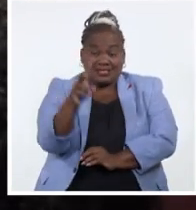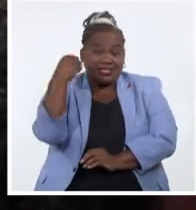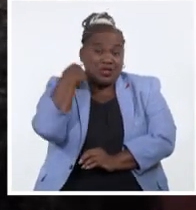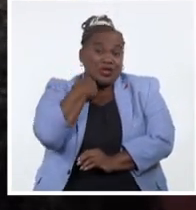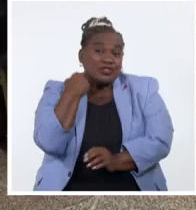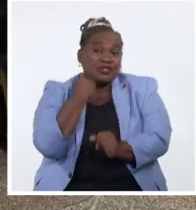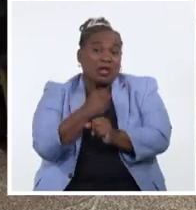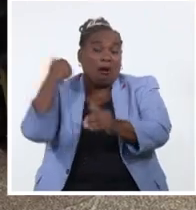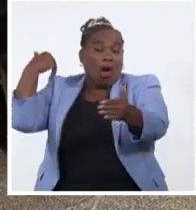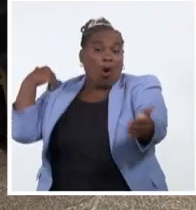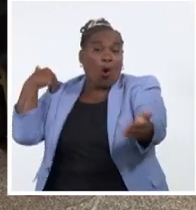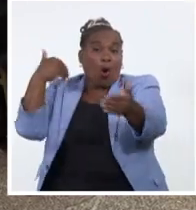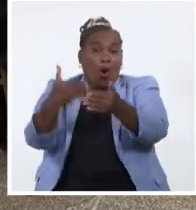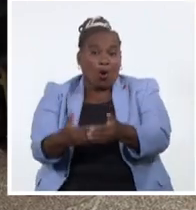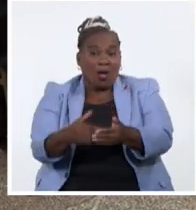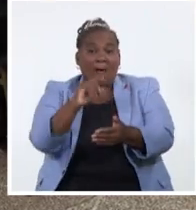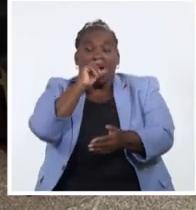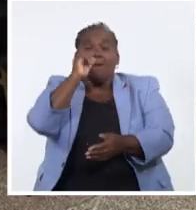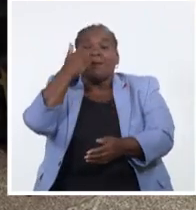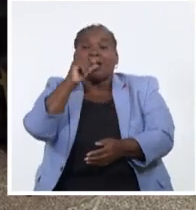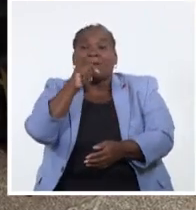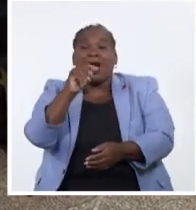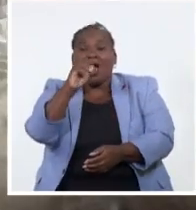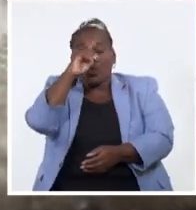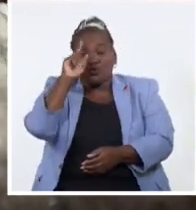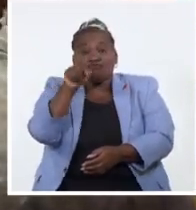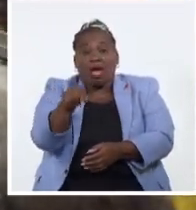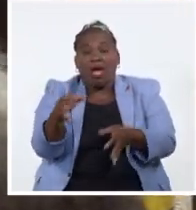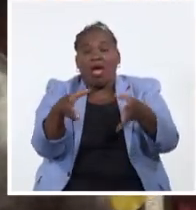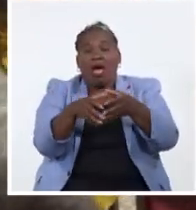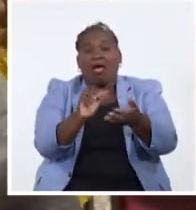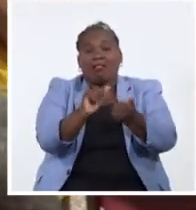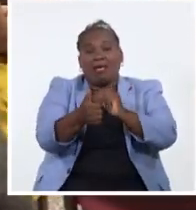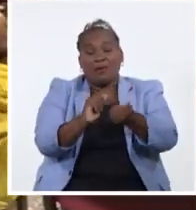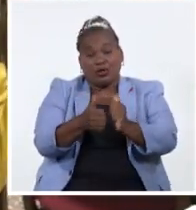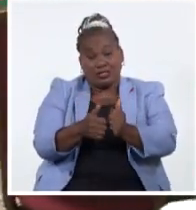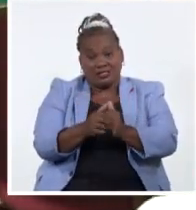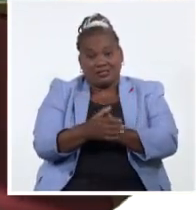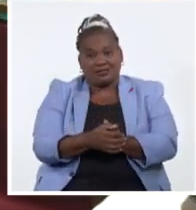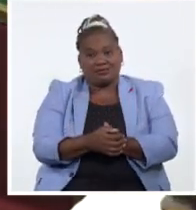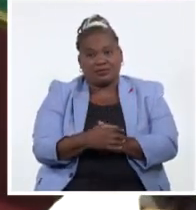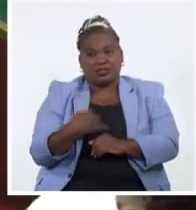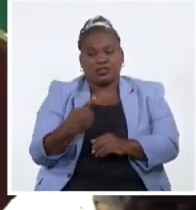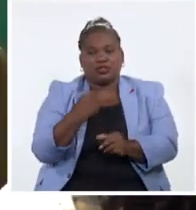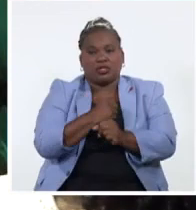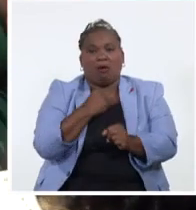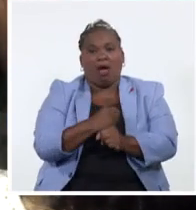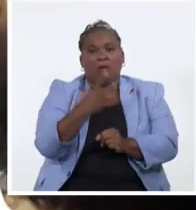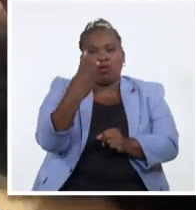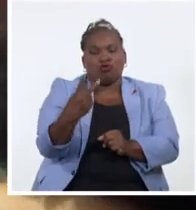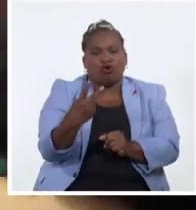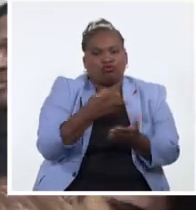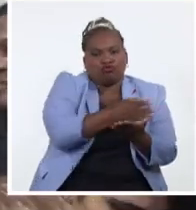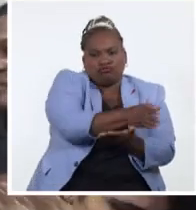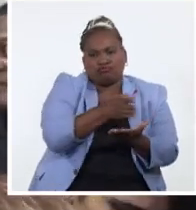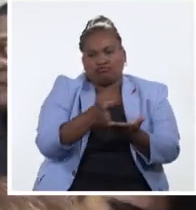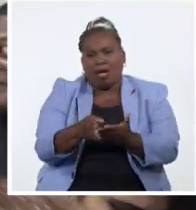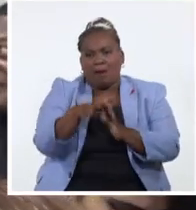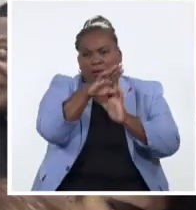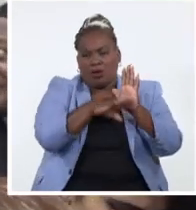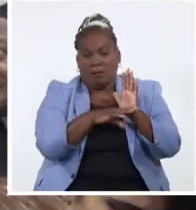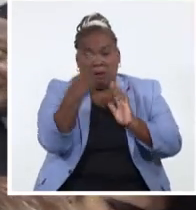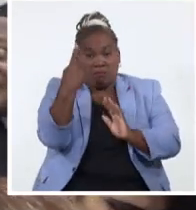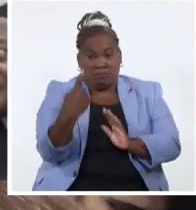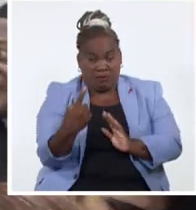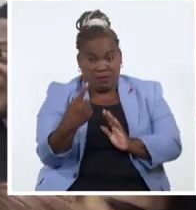ininterrumpido exhibe la brigada del deporte en seis disciplinas trabajamos en dos programas deportivos el primero en